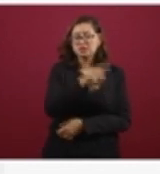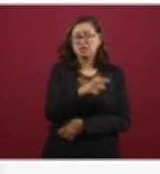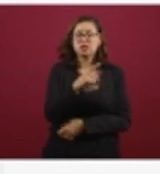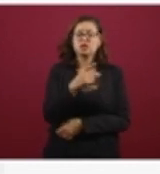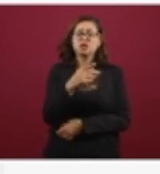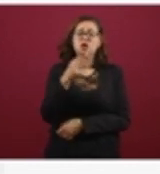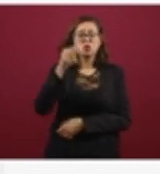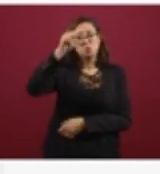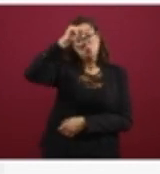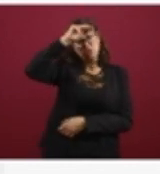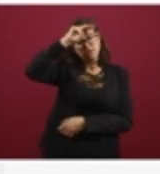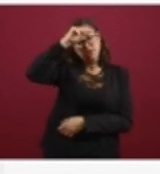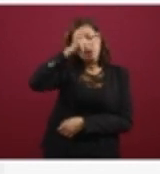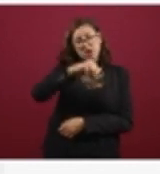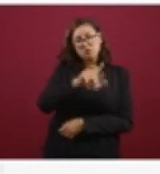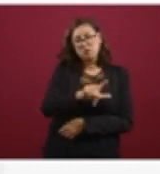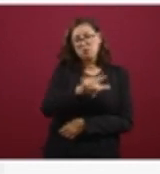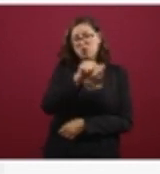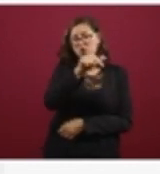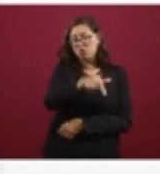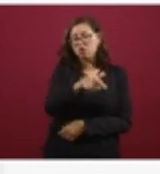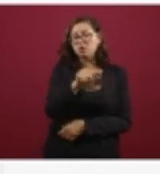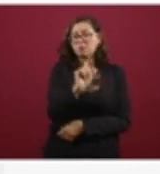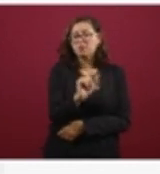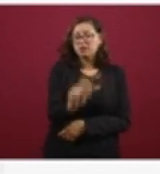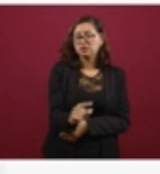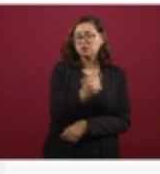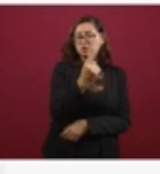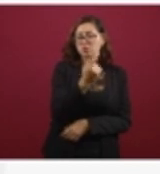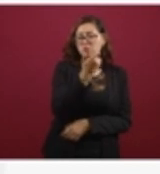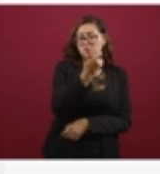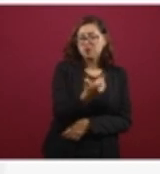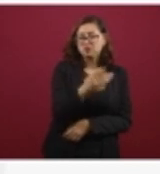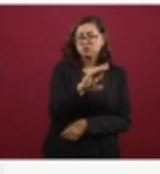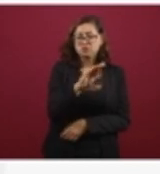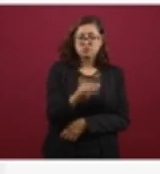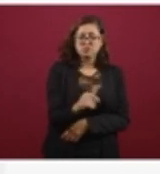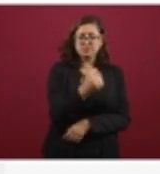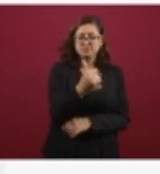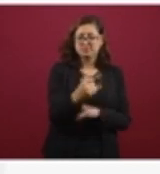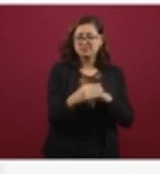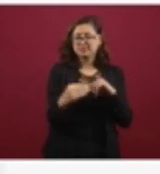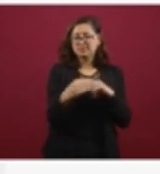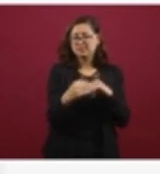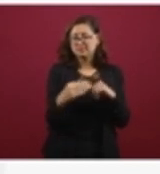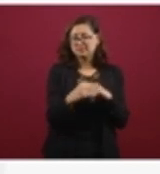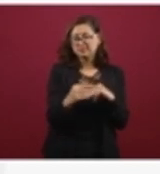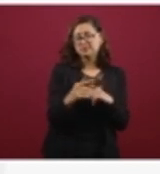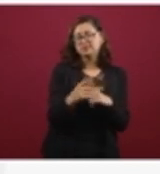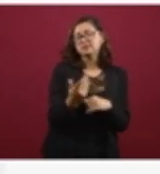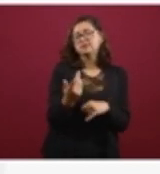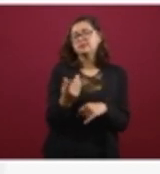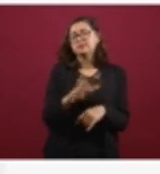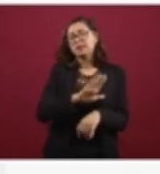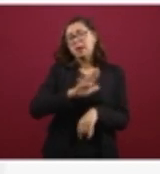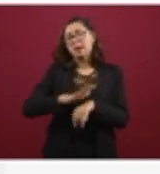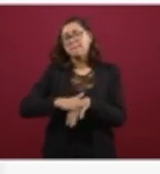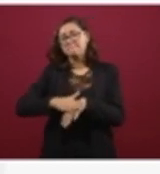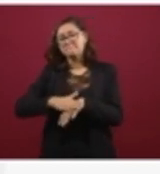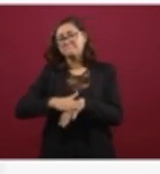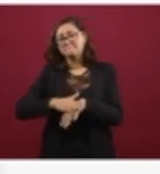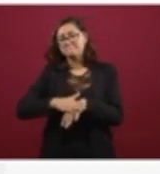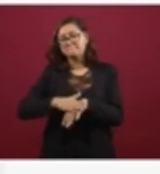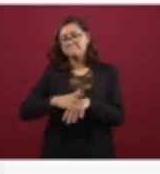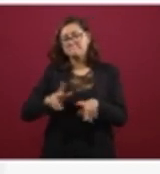Norte en Monterrey, Nuevo León, con un precio al público de 21 pesos 96 centavos y para el diésel el precio al